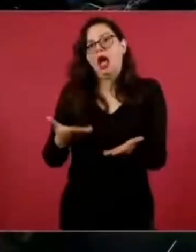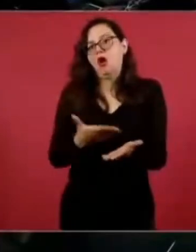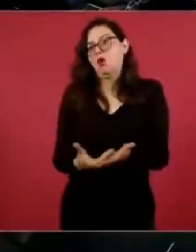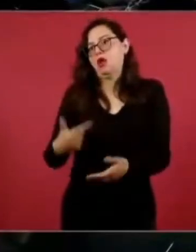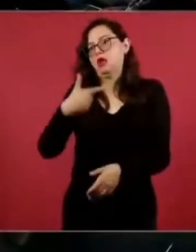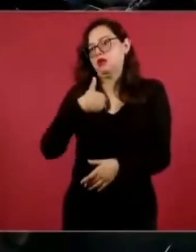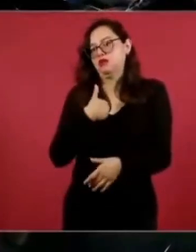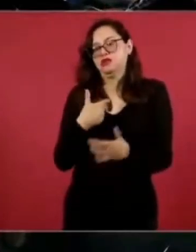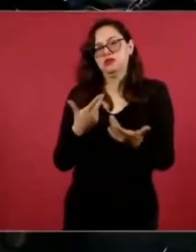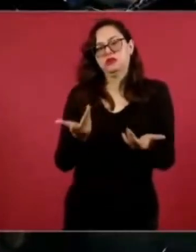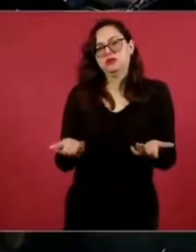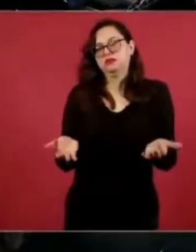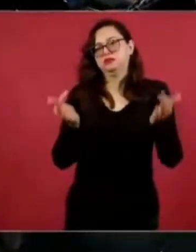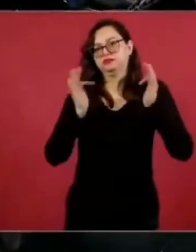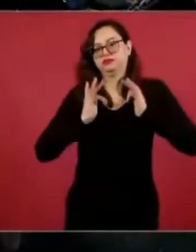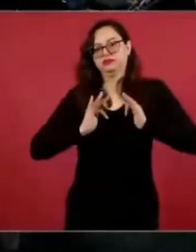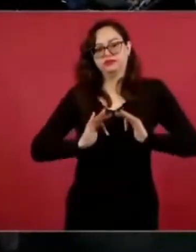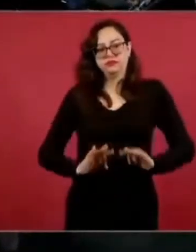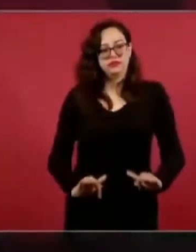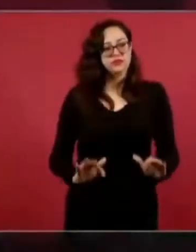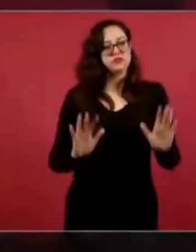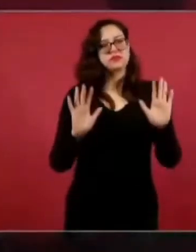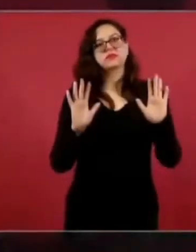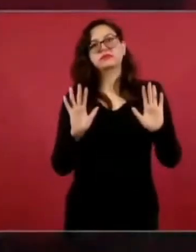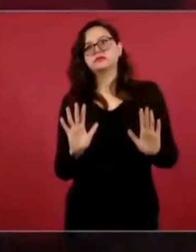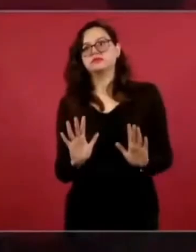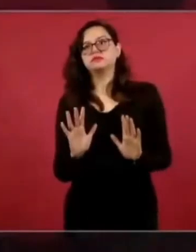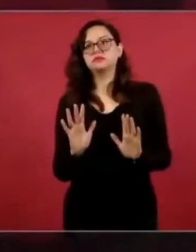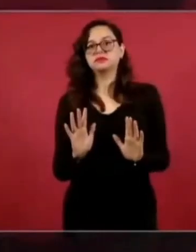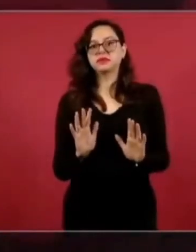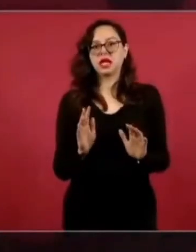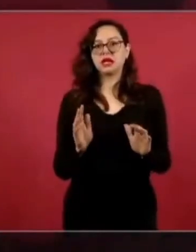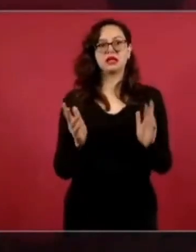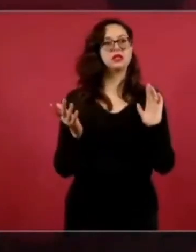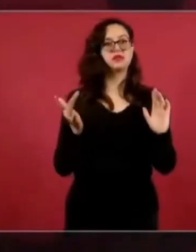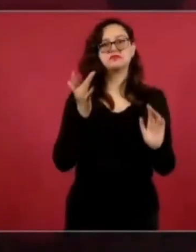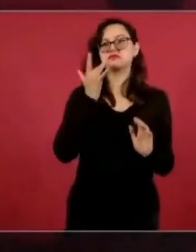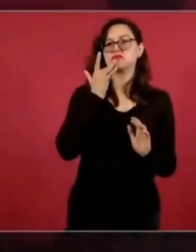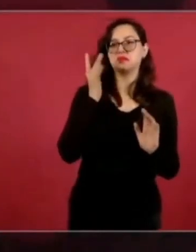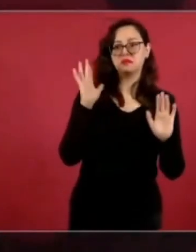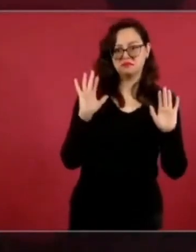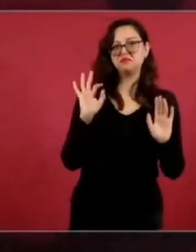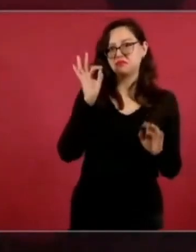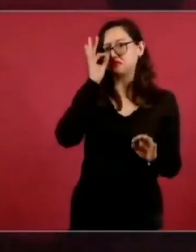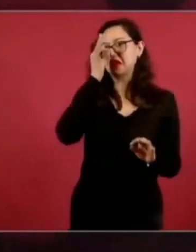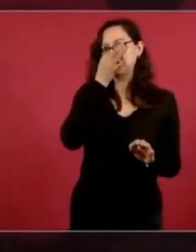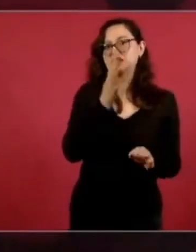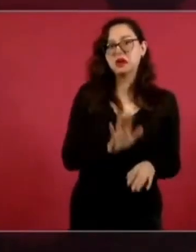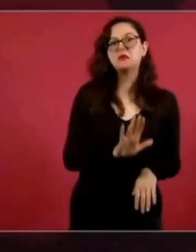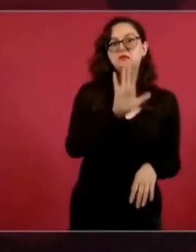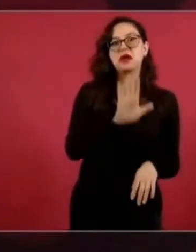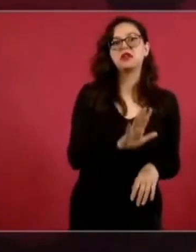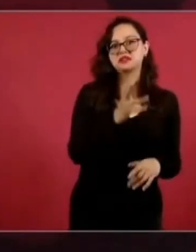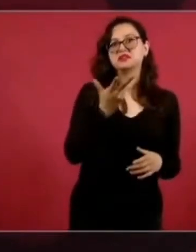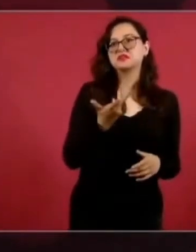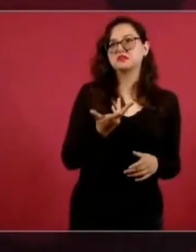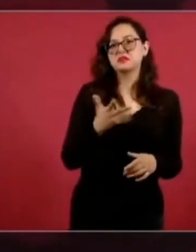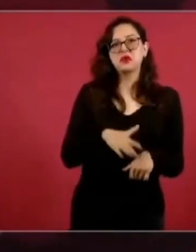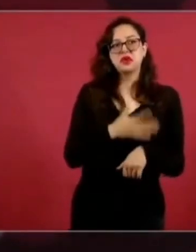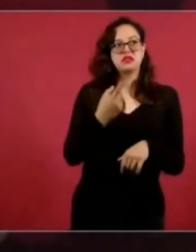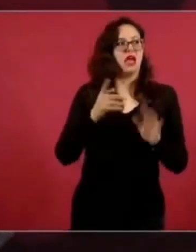como éramos antes, y él nos tuvo paciencia, ¿sí?, y nos dejó actuar en beneficio de los